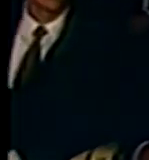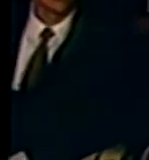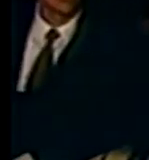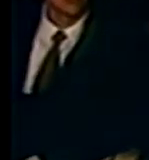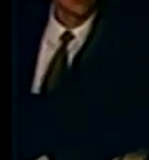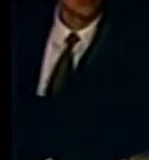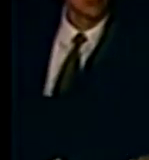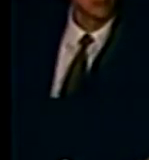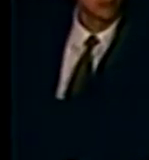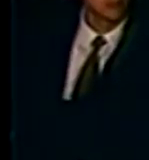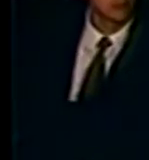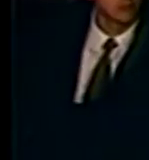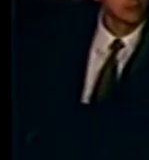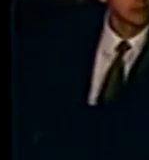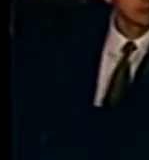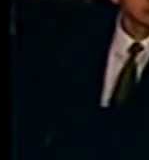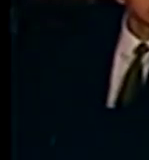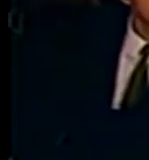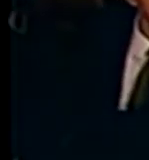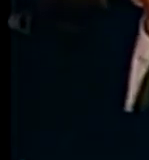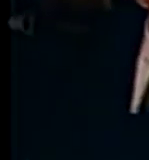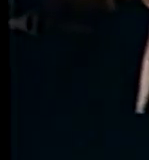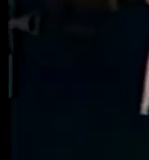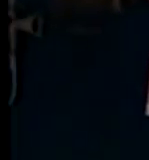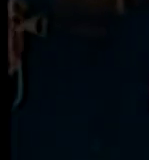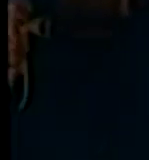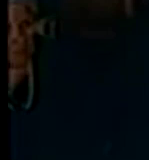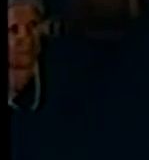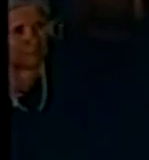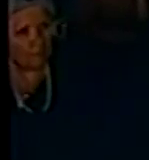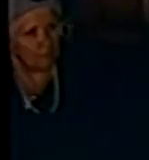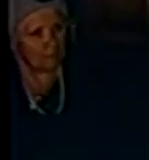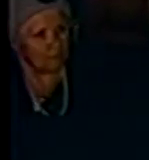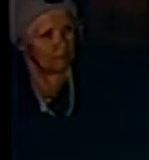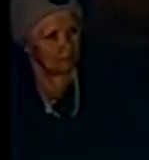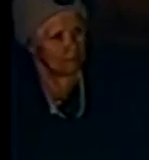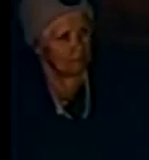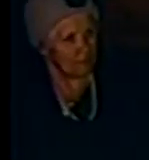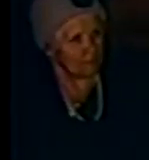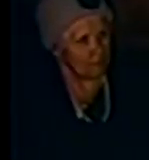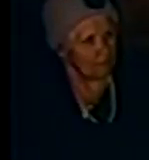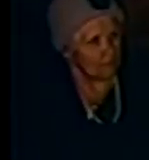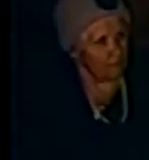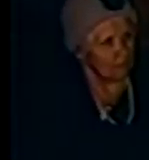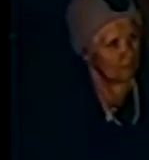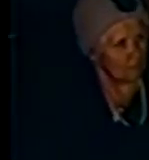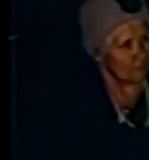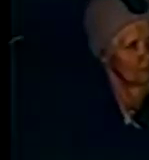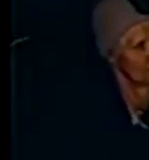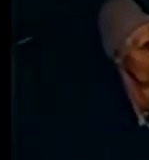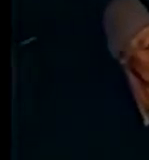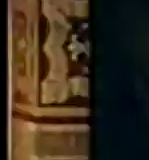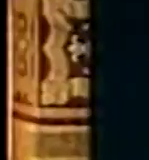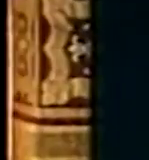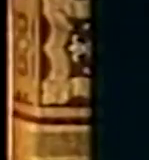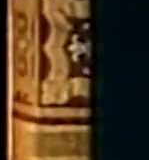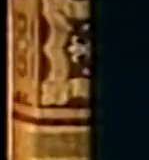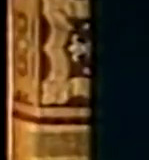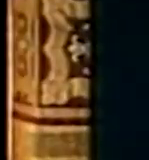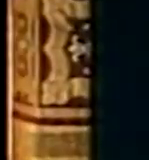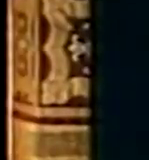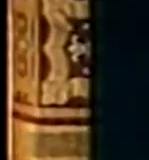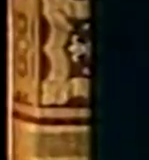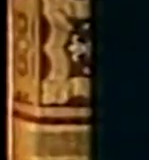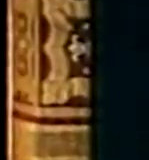de la tarde. Lo demás era muerte y solo muerte a las 5 de la tarde.